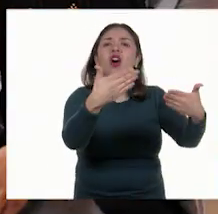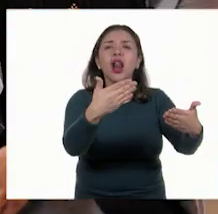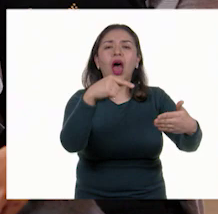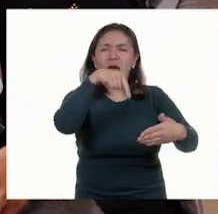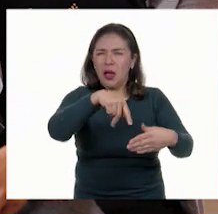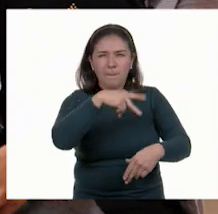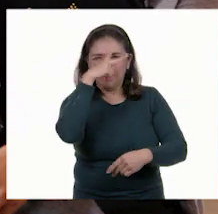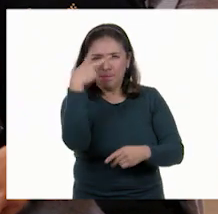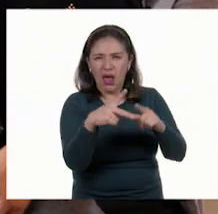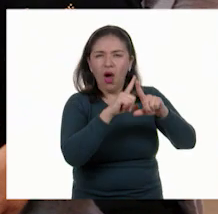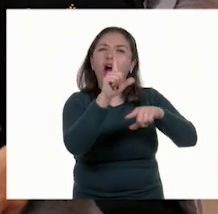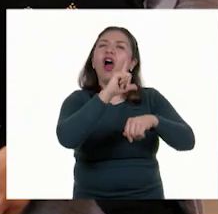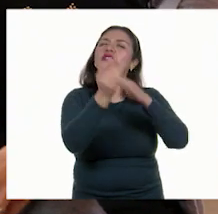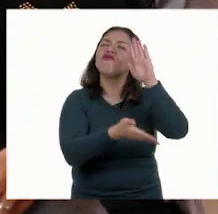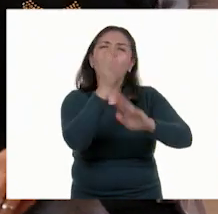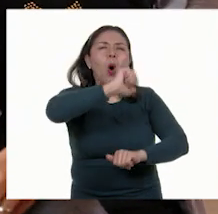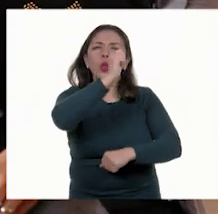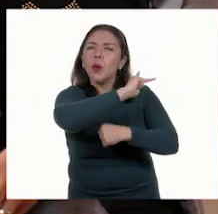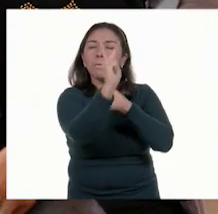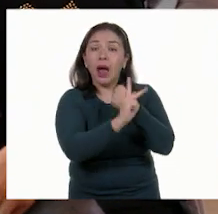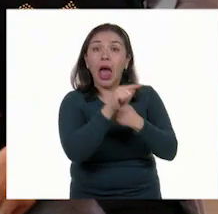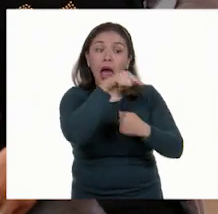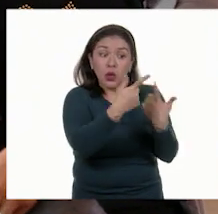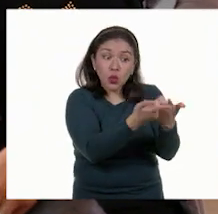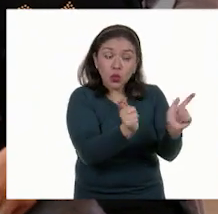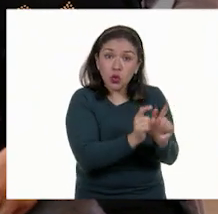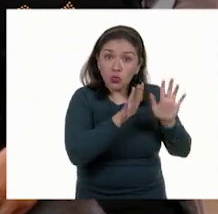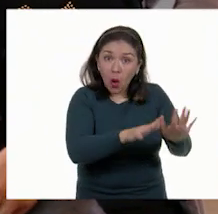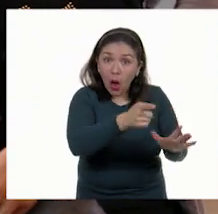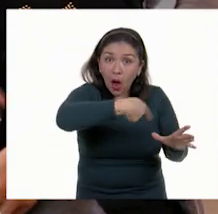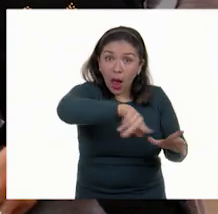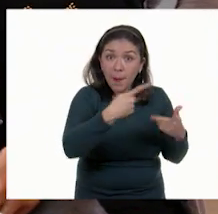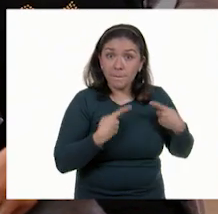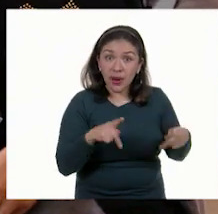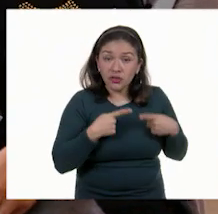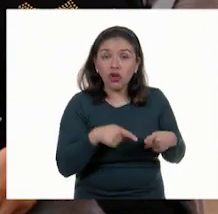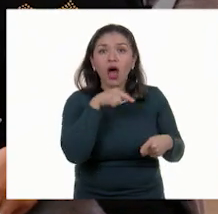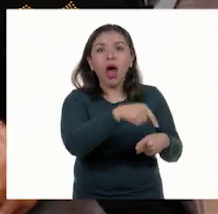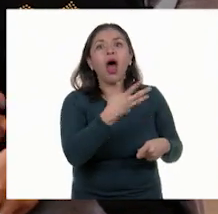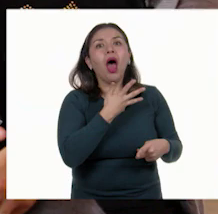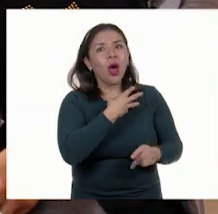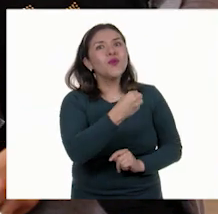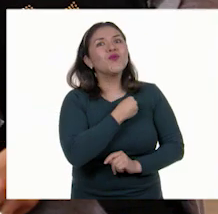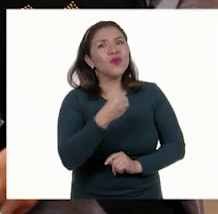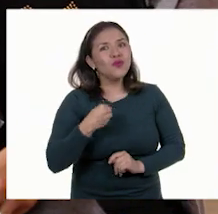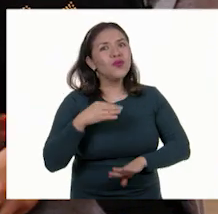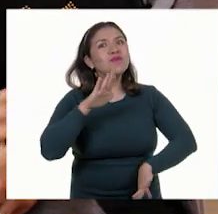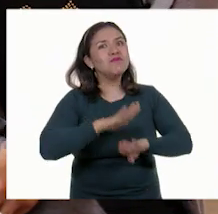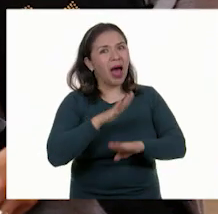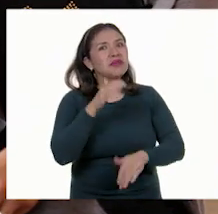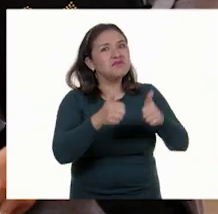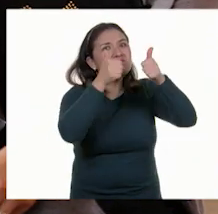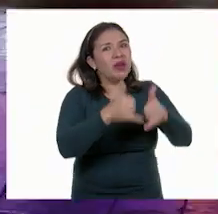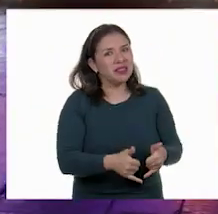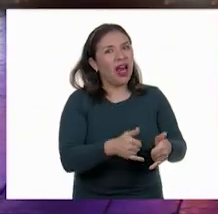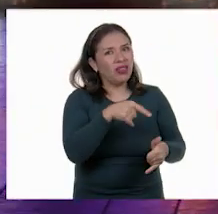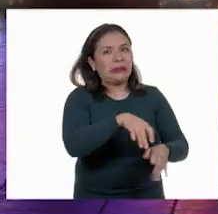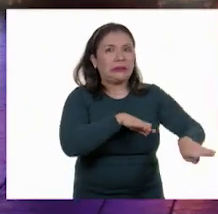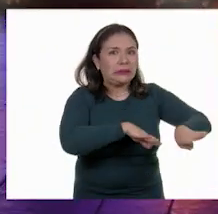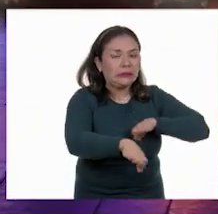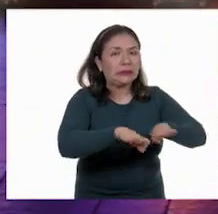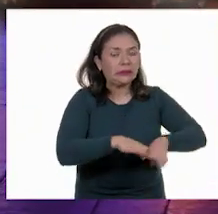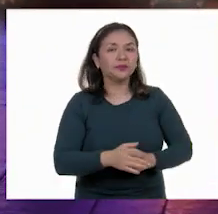la República, por lo tanto los bailarines que están en esa compañía de alguna manera tienen una obligación un poco mayor que la otra. Y